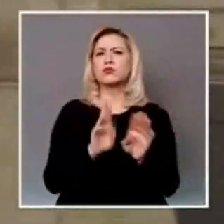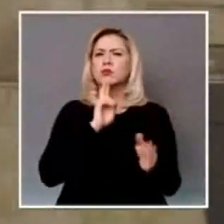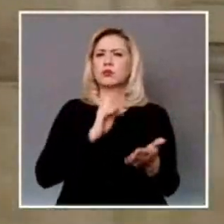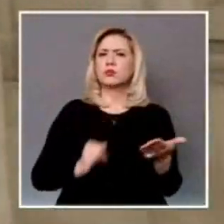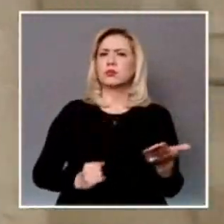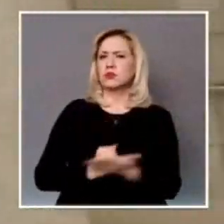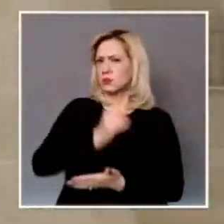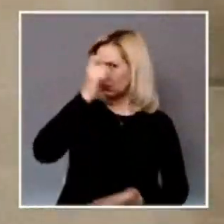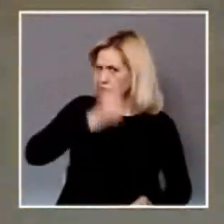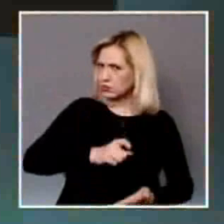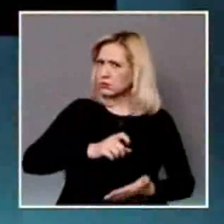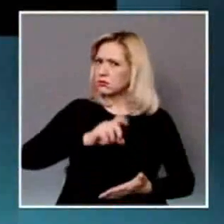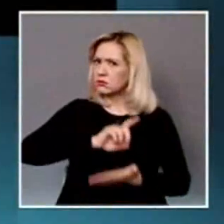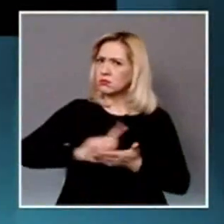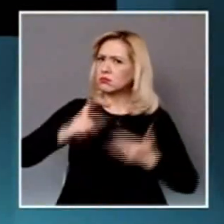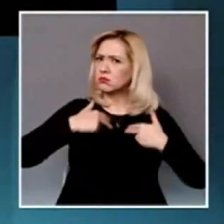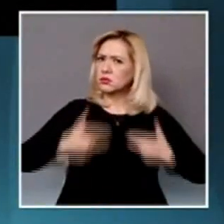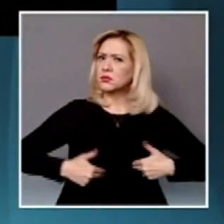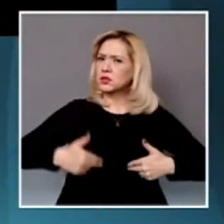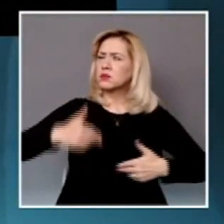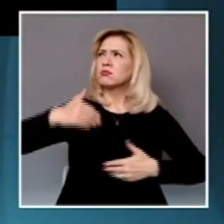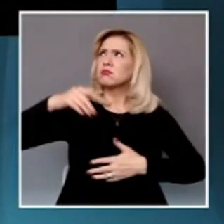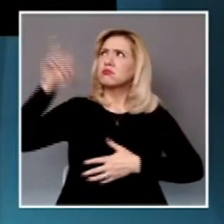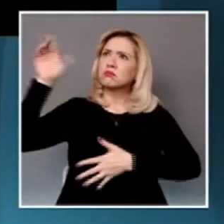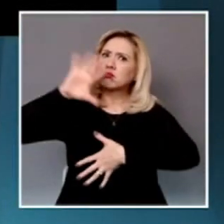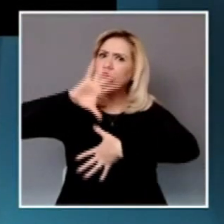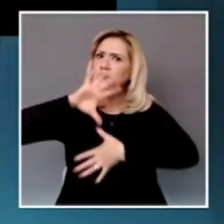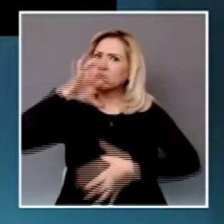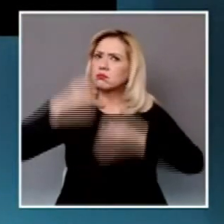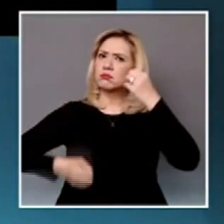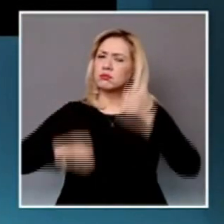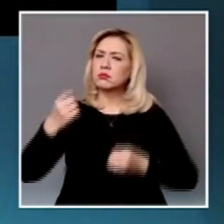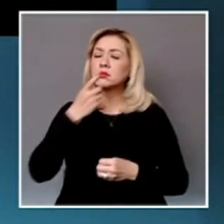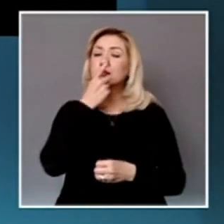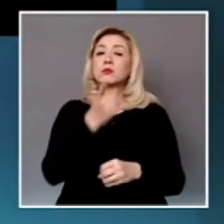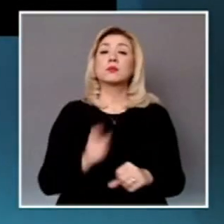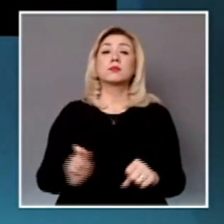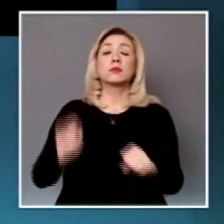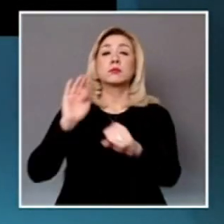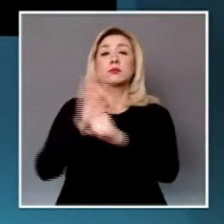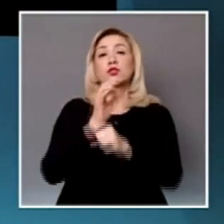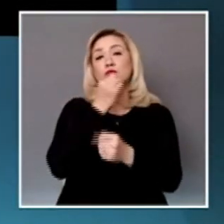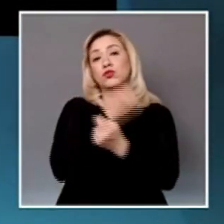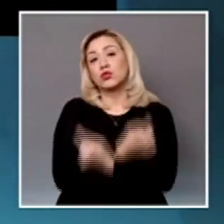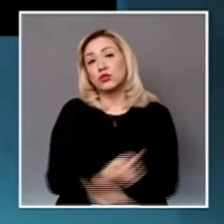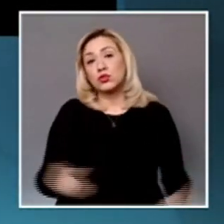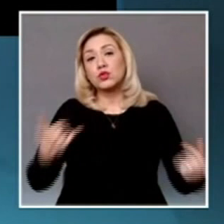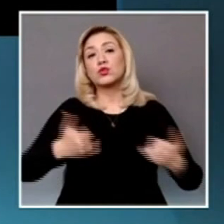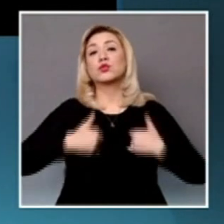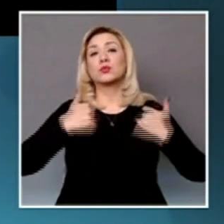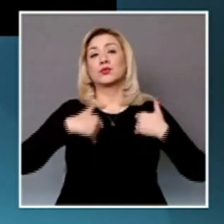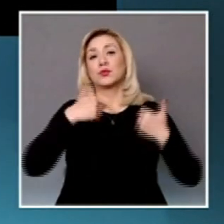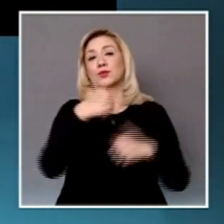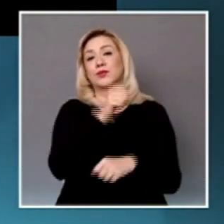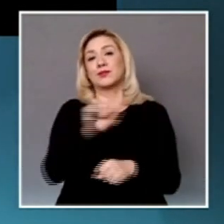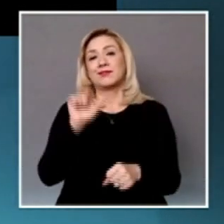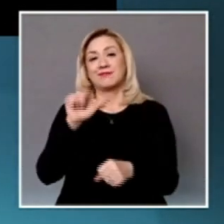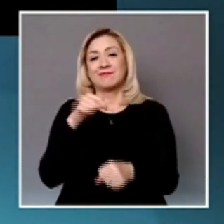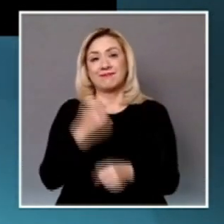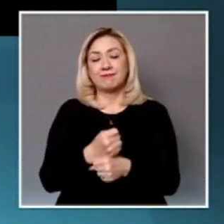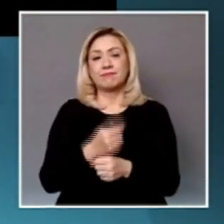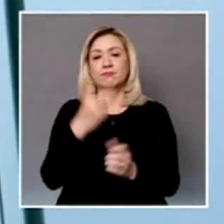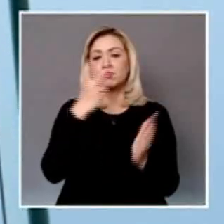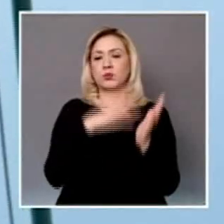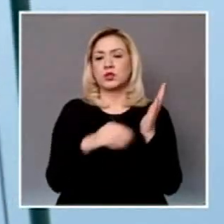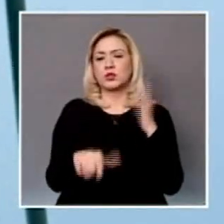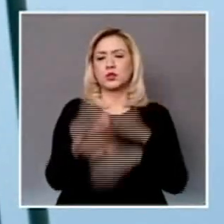Derechos Humanos que sentaron precedentes para la protección de las infancias y adolescencias. En 2012 resolvió un caso